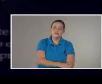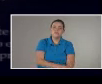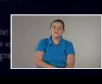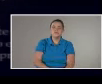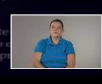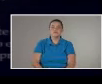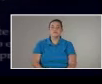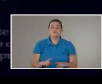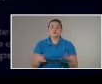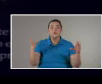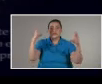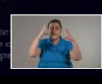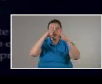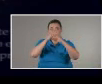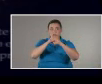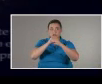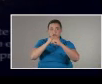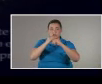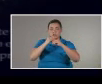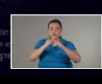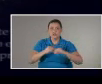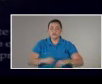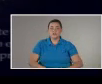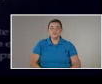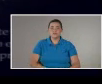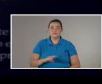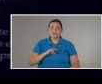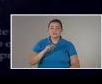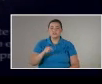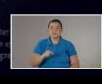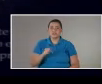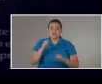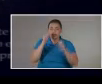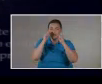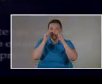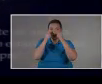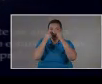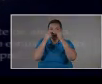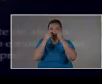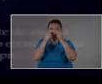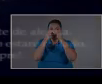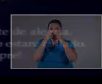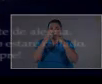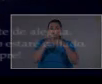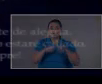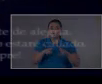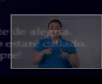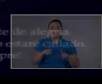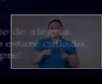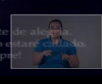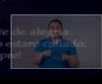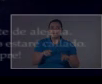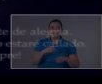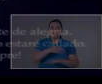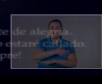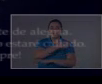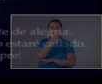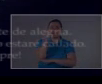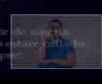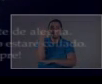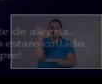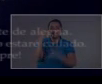Por la noche durará el llanto, durará el lloro, pero a la mañana vendrá la